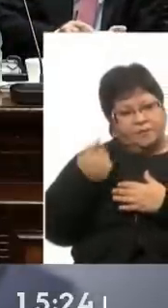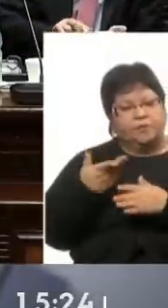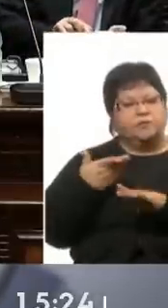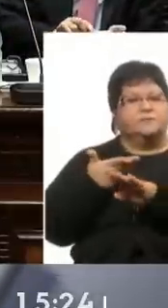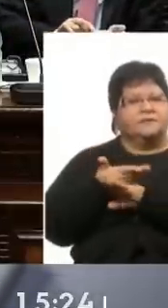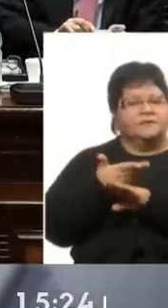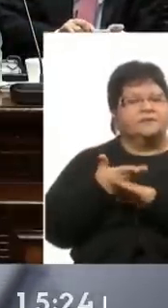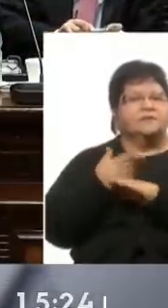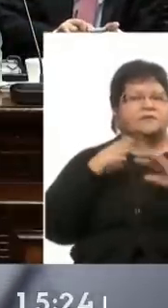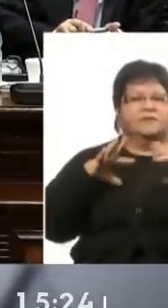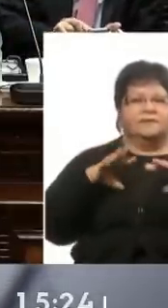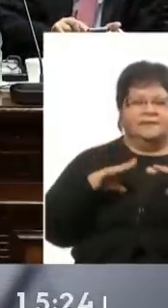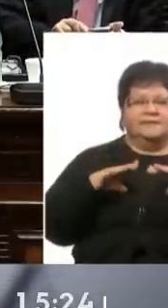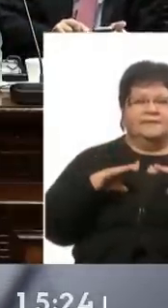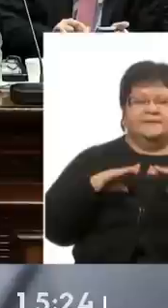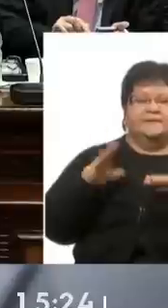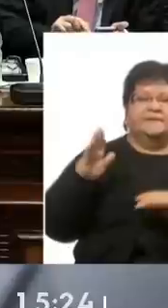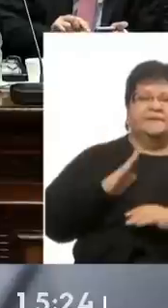catedráticos, de renombrado